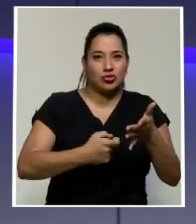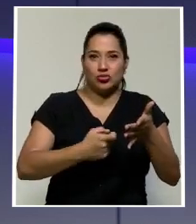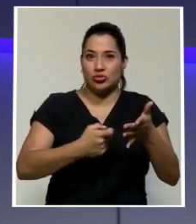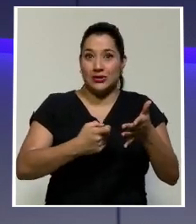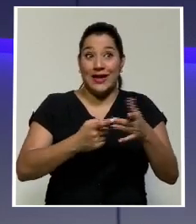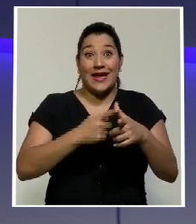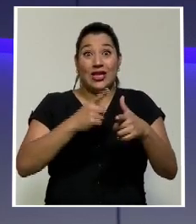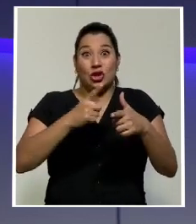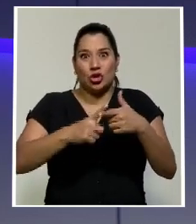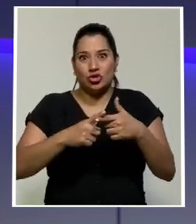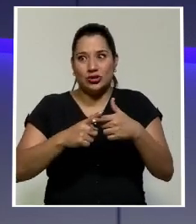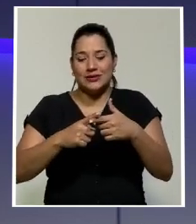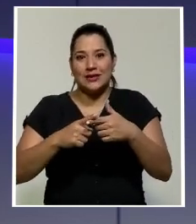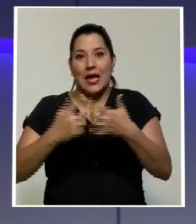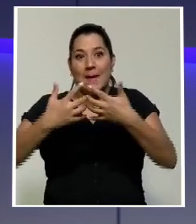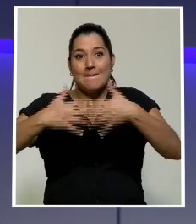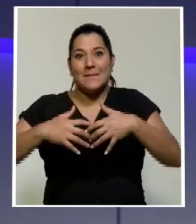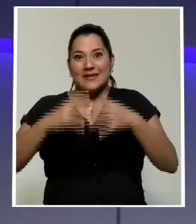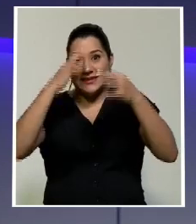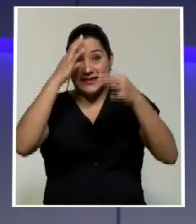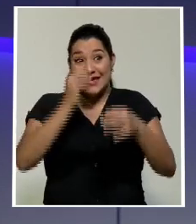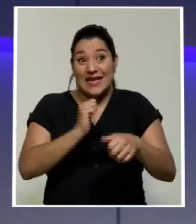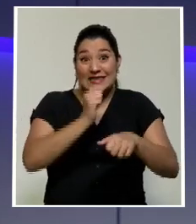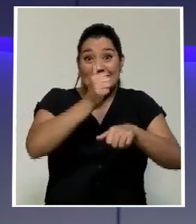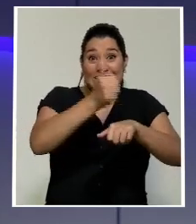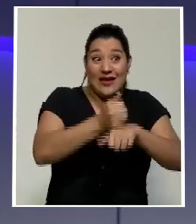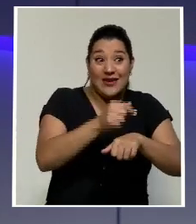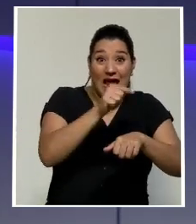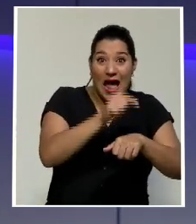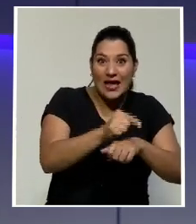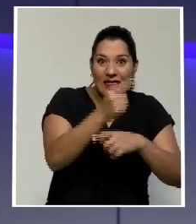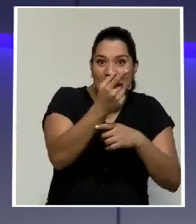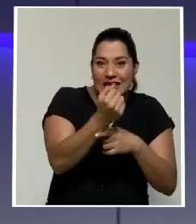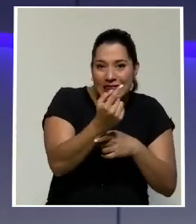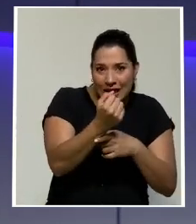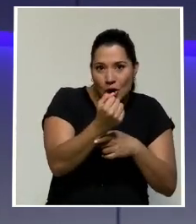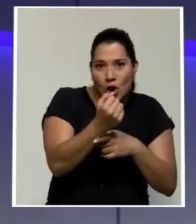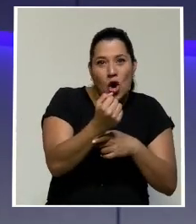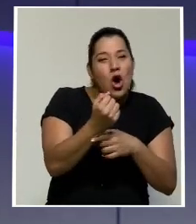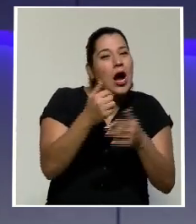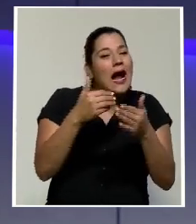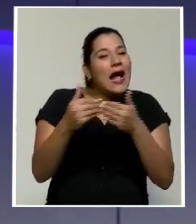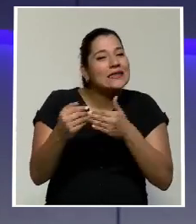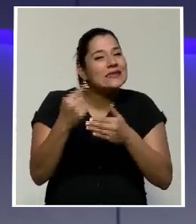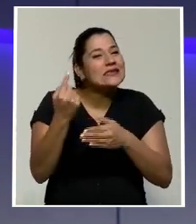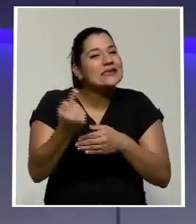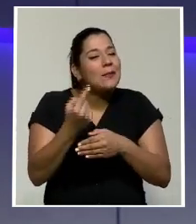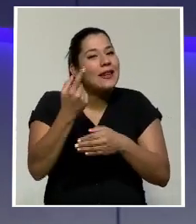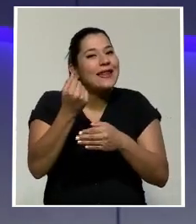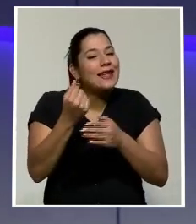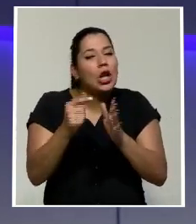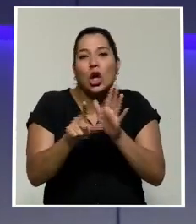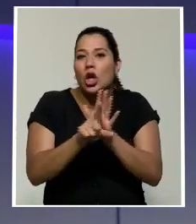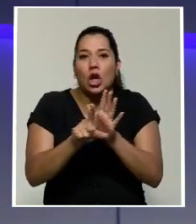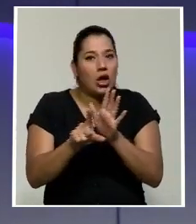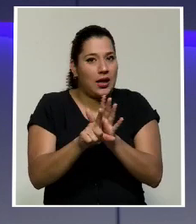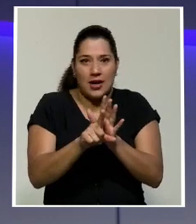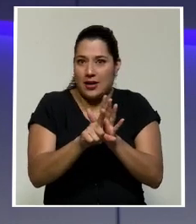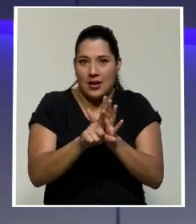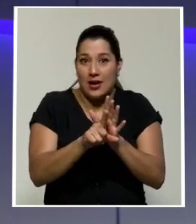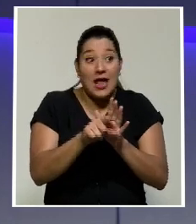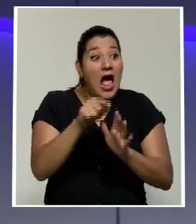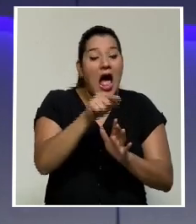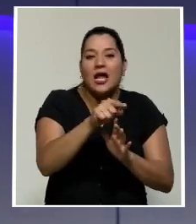fiscales tolerantes al dinero negro, muy pocos transparentes usualmente a los controles financieros del resto